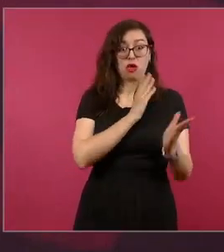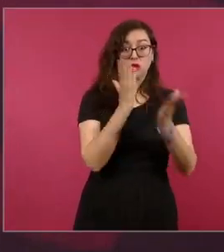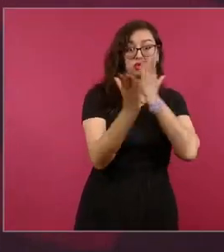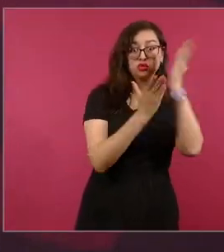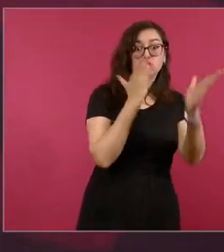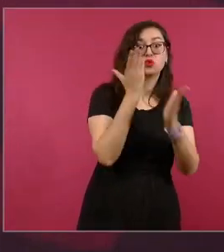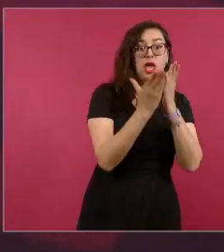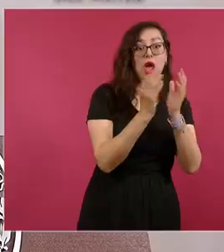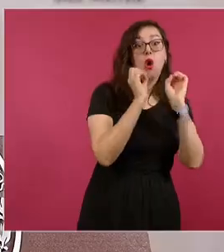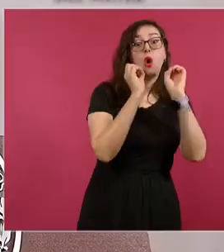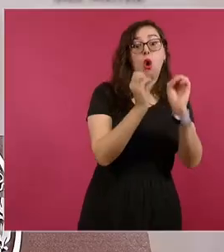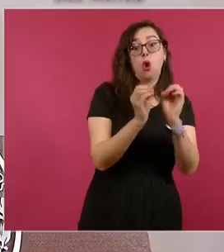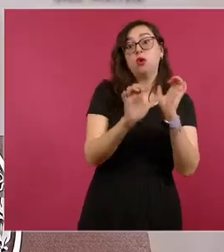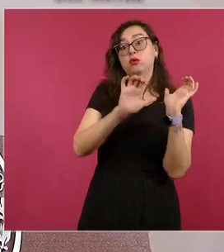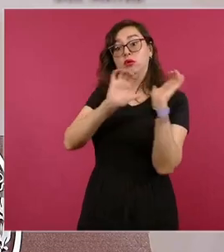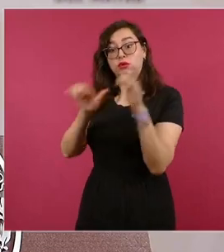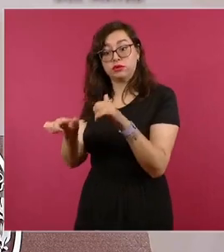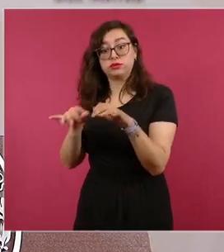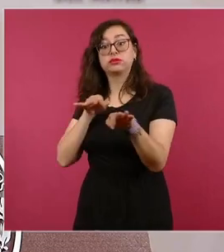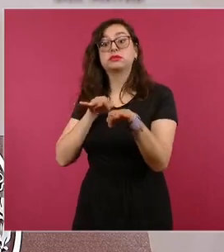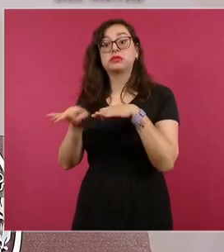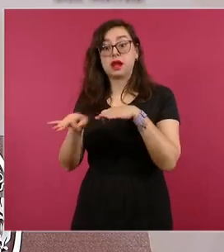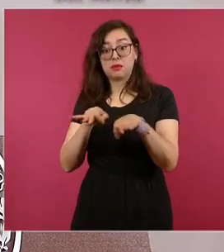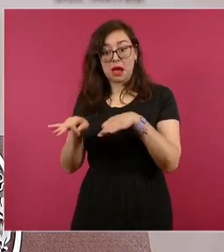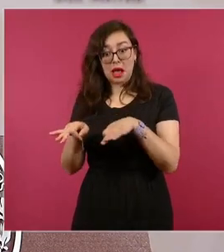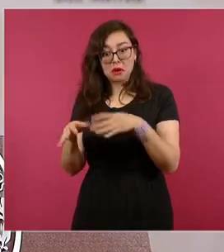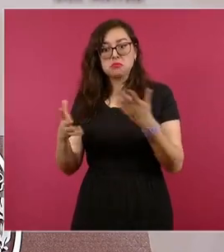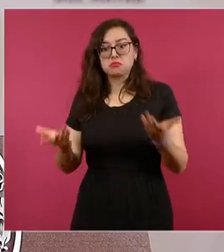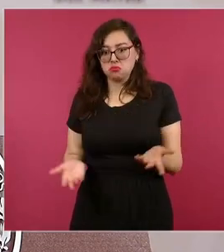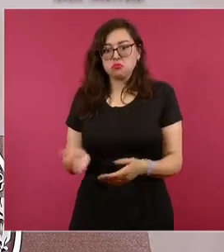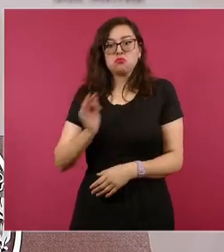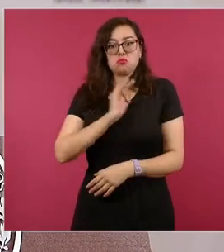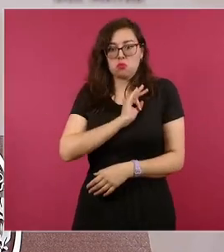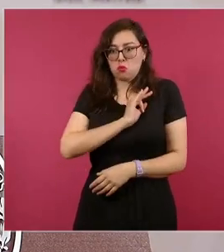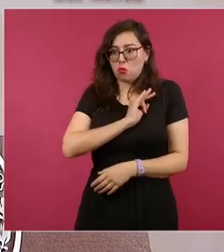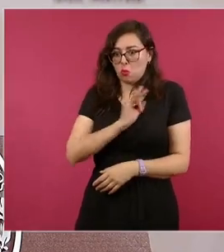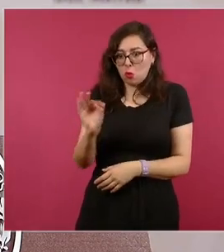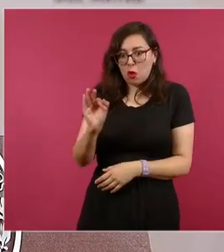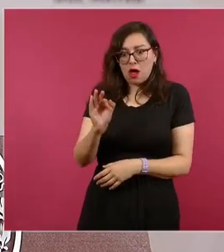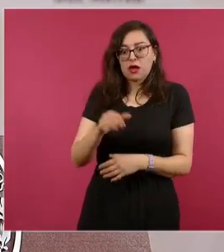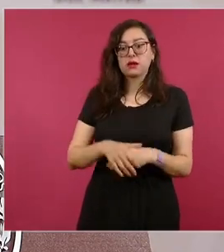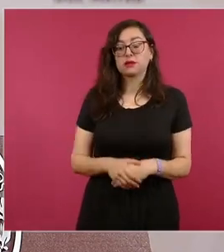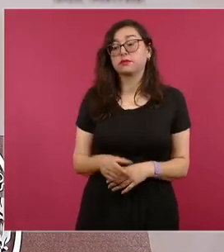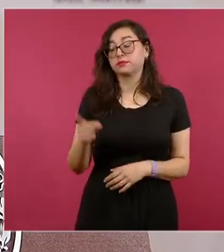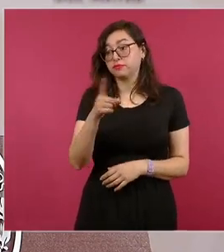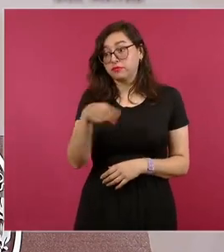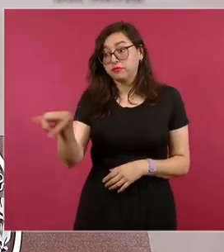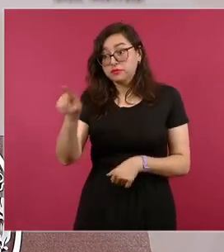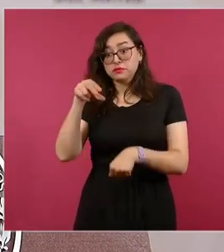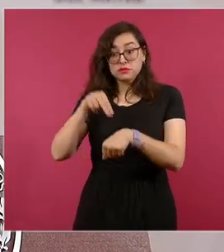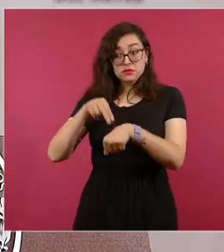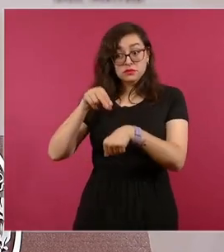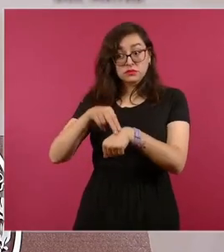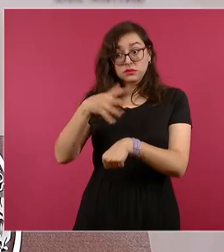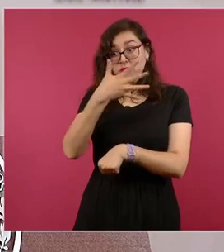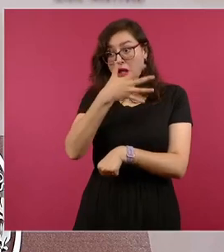Zoe, pues en las unidades de principio que les dan oportunidad mientras son médicos generales